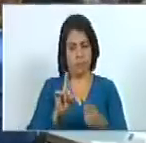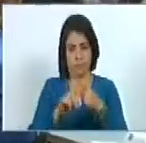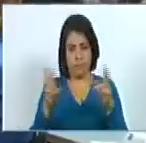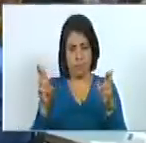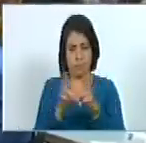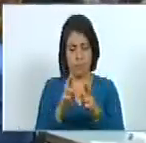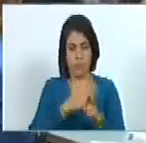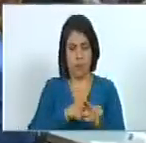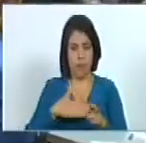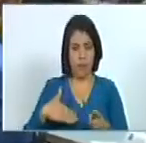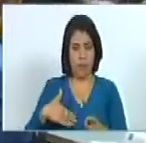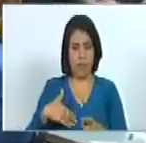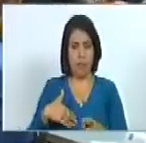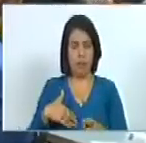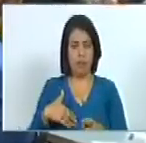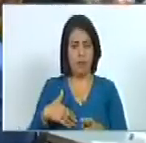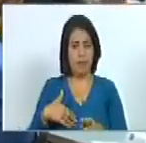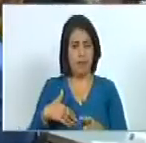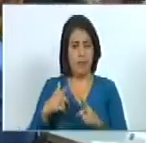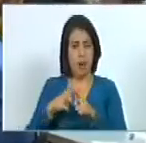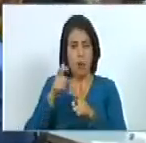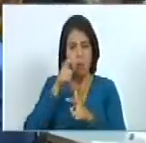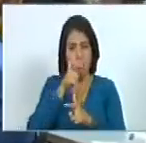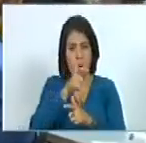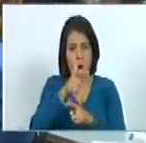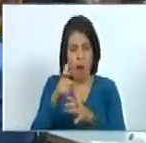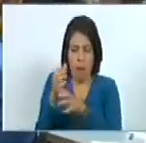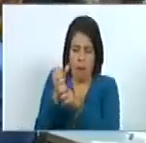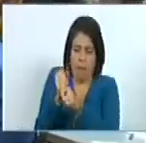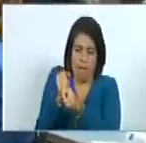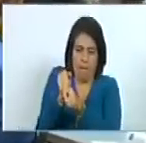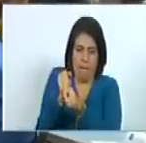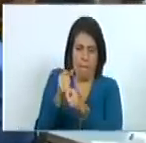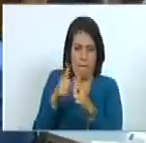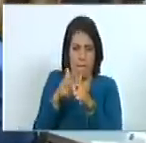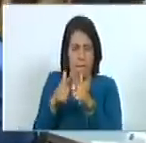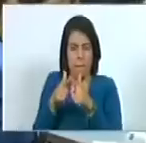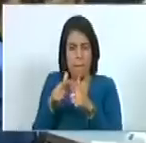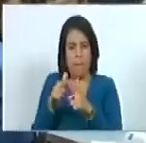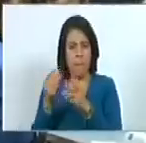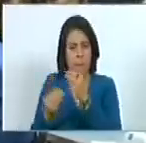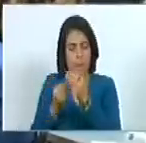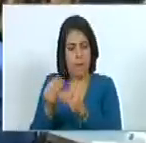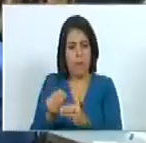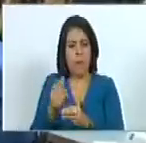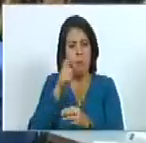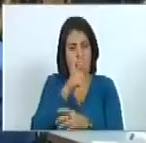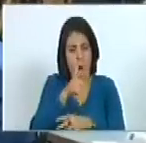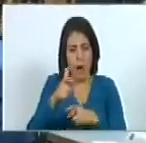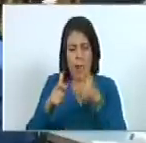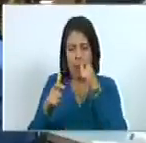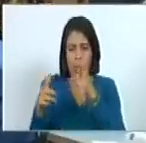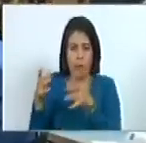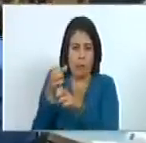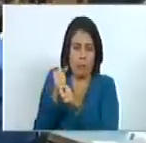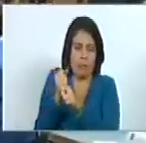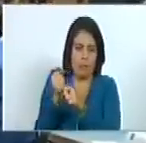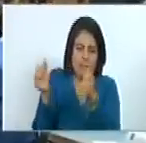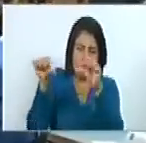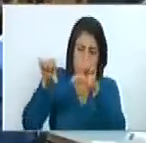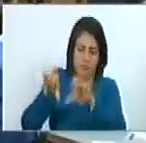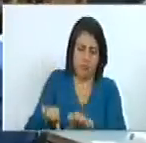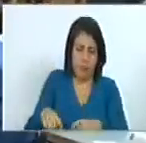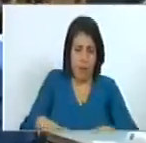resumen, buscan es estrangular a un pueblo o a los pueblos, estrangular a los pueblos para